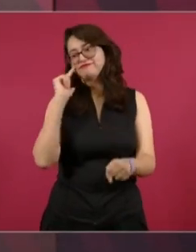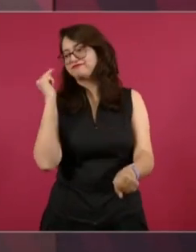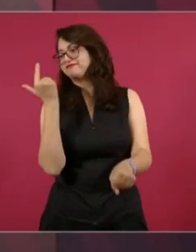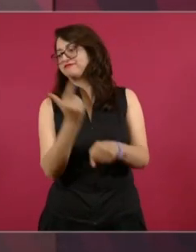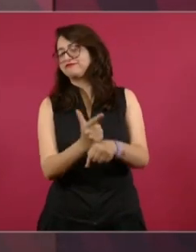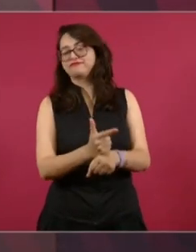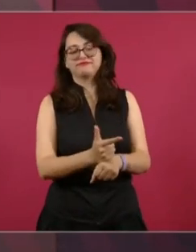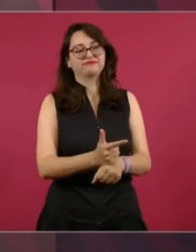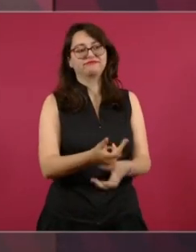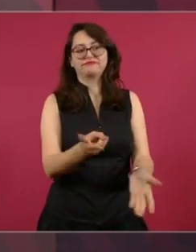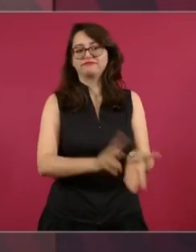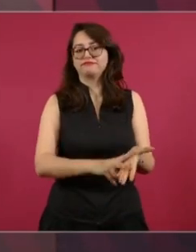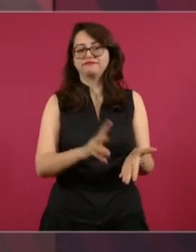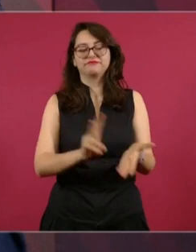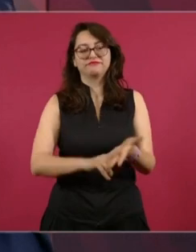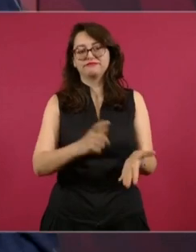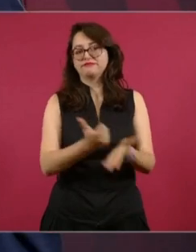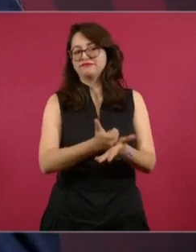de